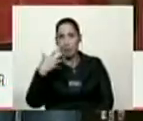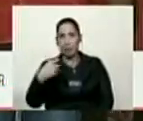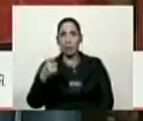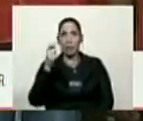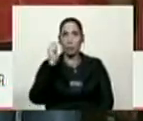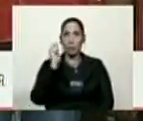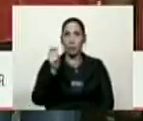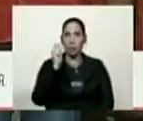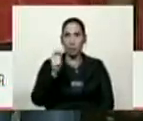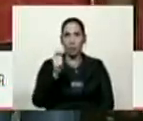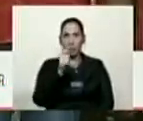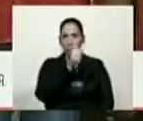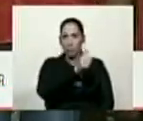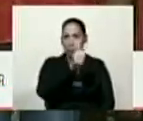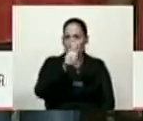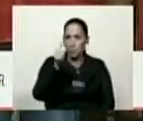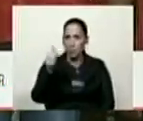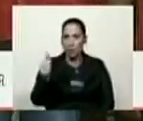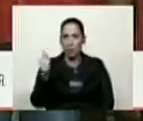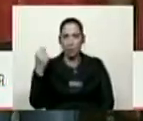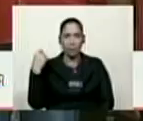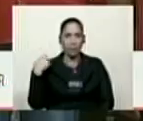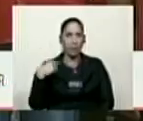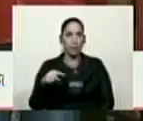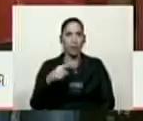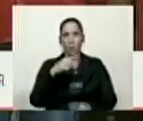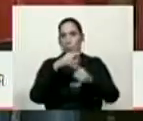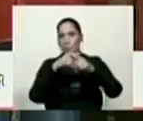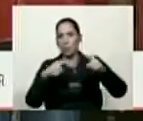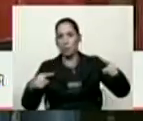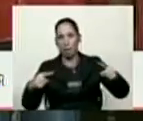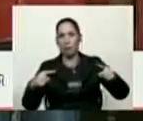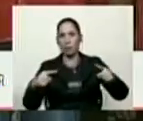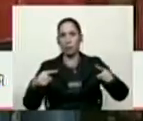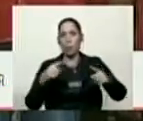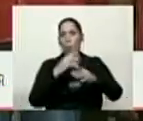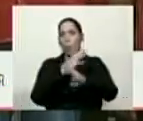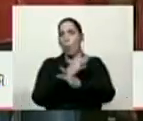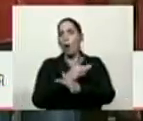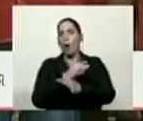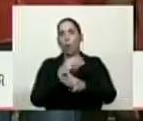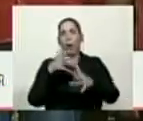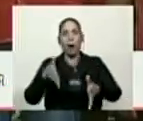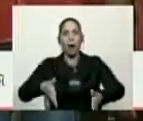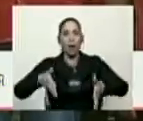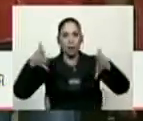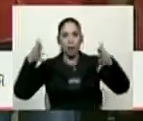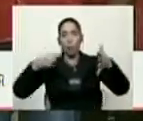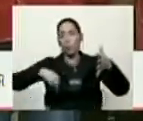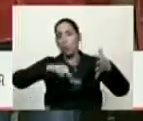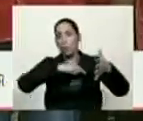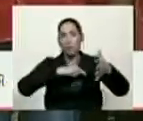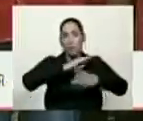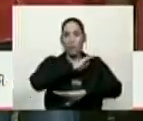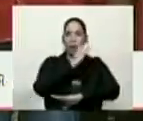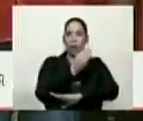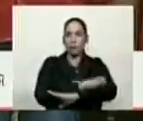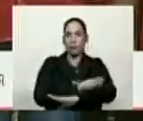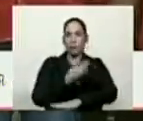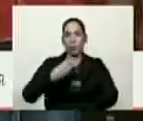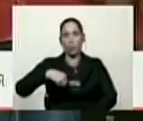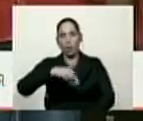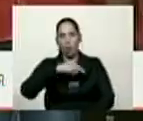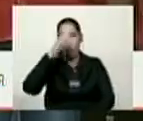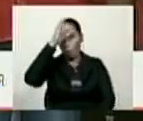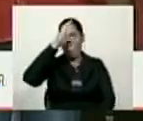uno, tenemos la mitad de la partida ganada. Con nuestra fuerza, nuestra conciencia,